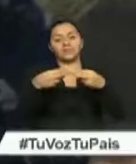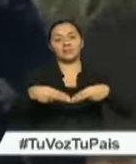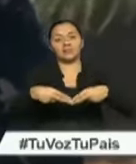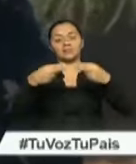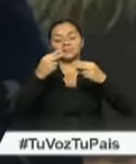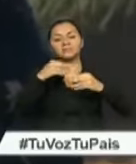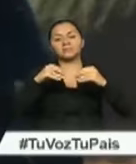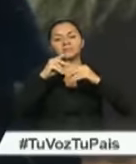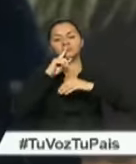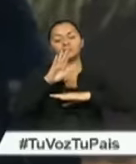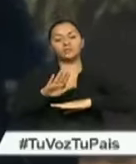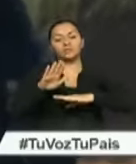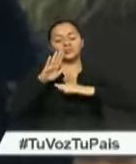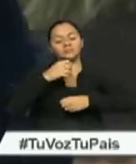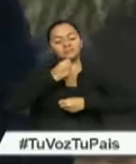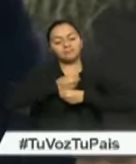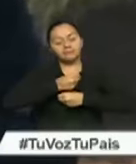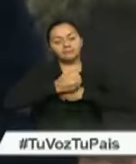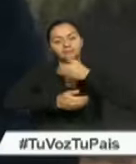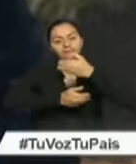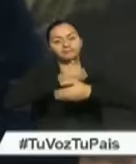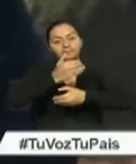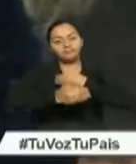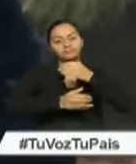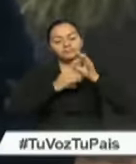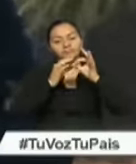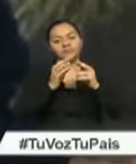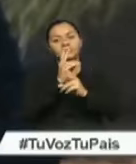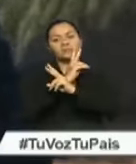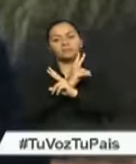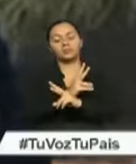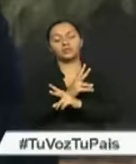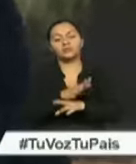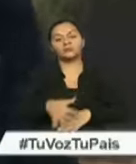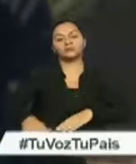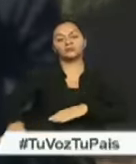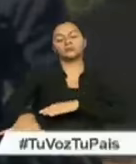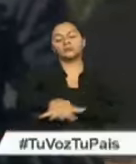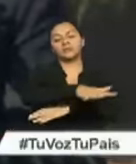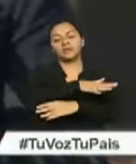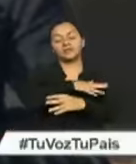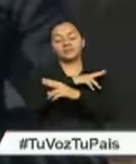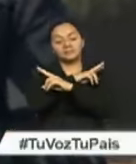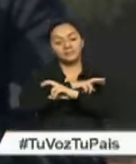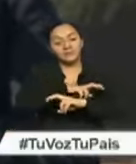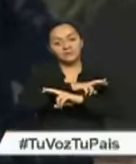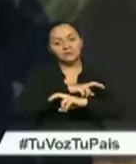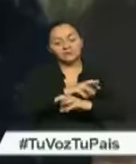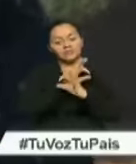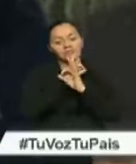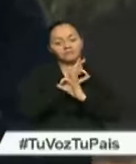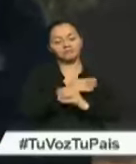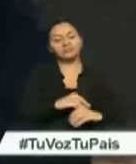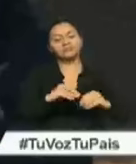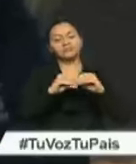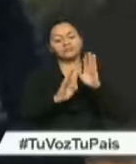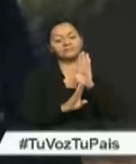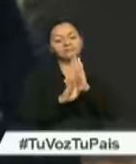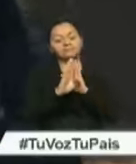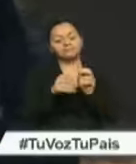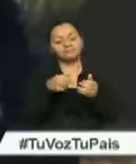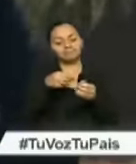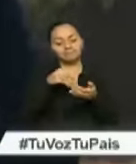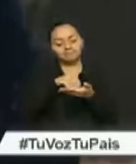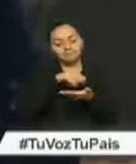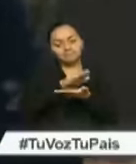nos compromete a trabajar en conjunto para proteger esos mares, para investigar esos mares, para desarrollar